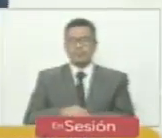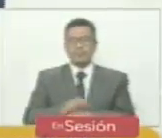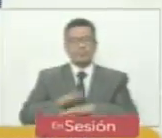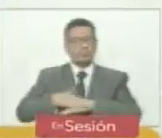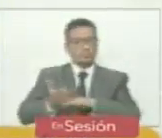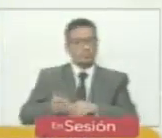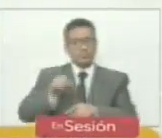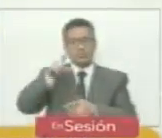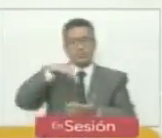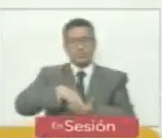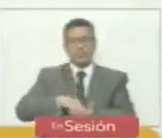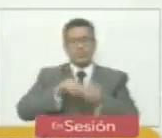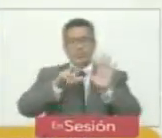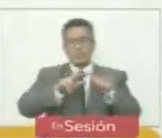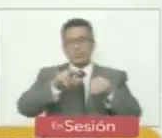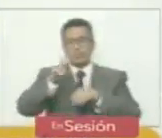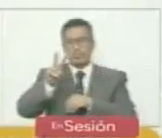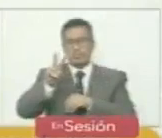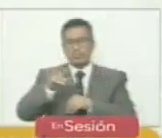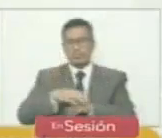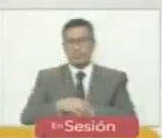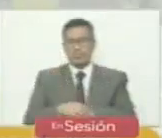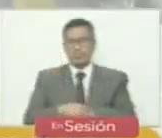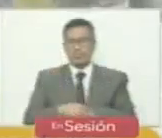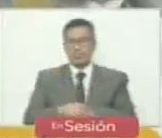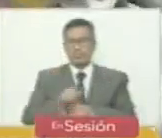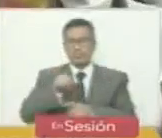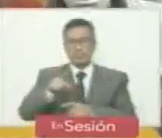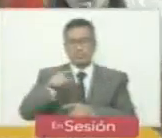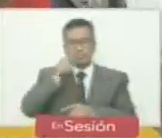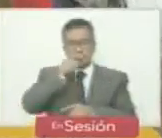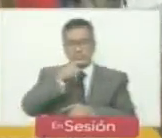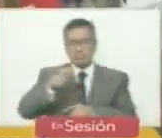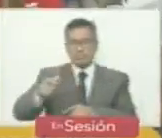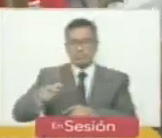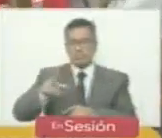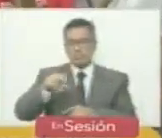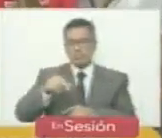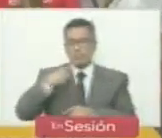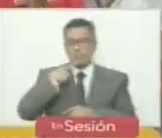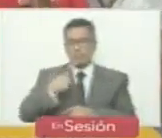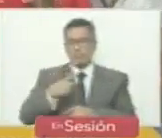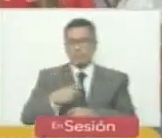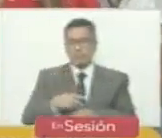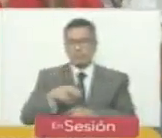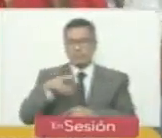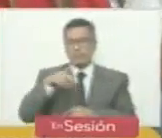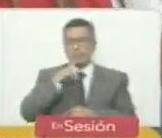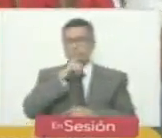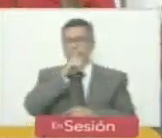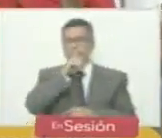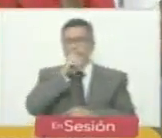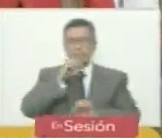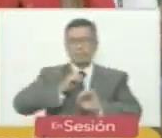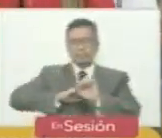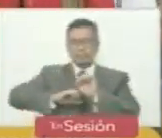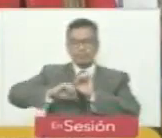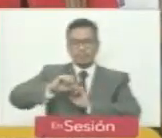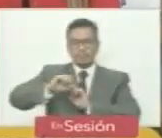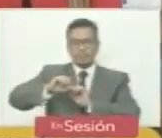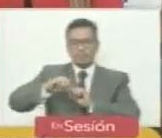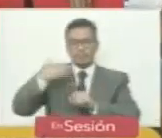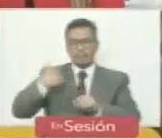Porque en 1982, este pueblo no se quedó callado para defender a